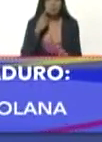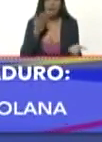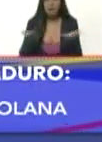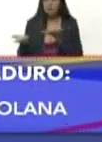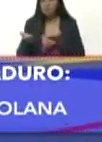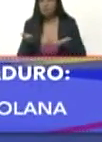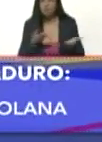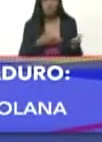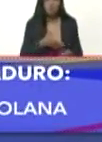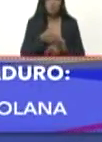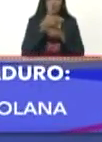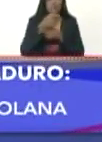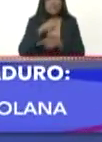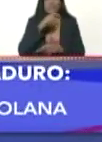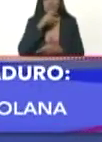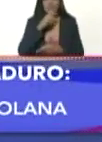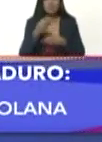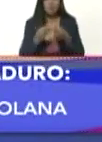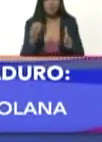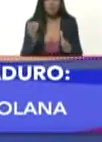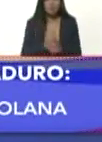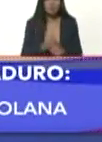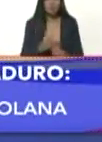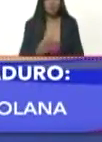sus armas,